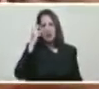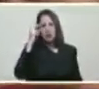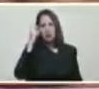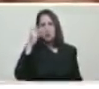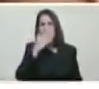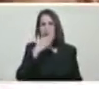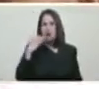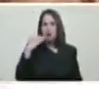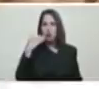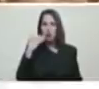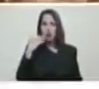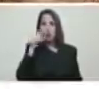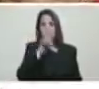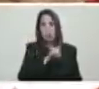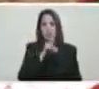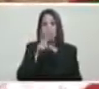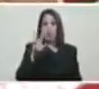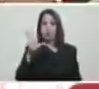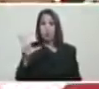1 dos